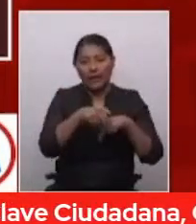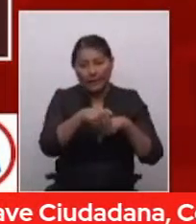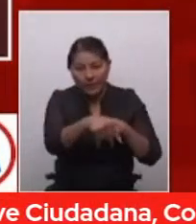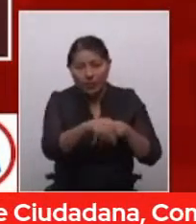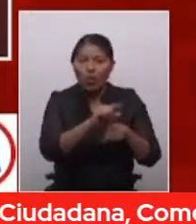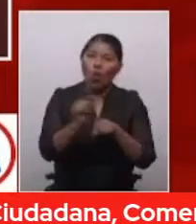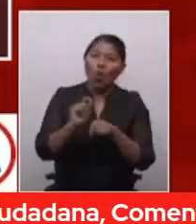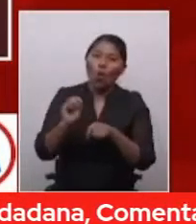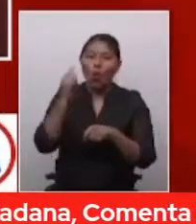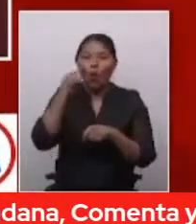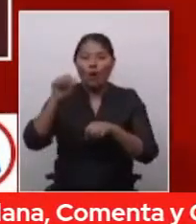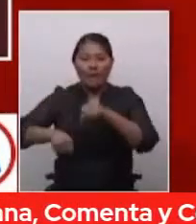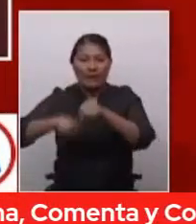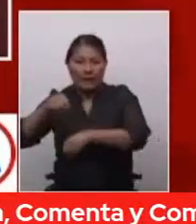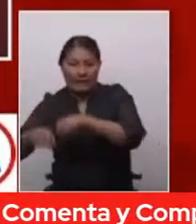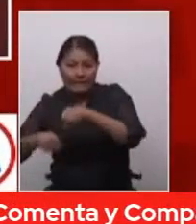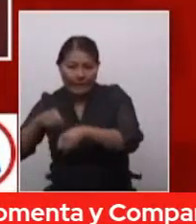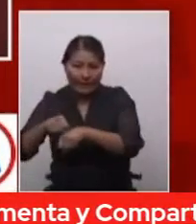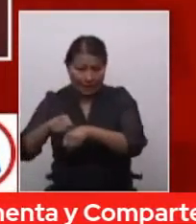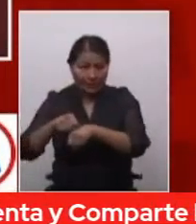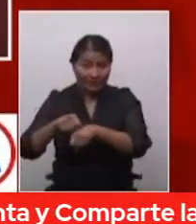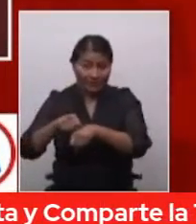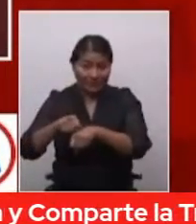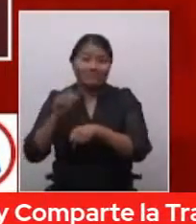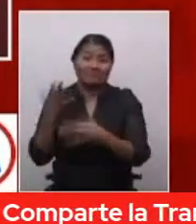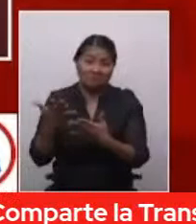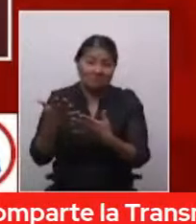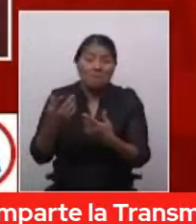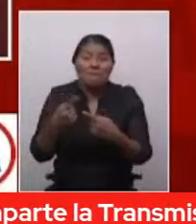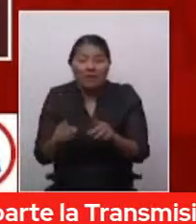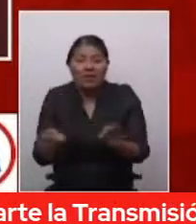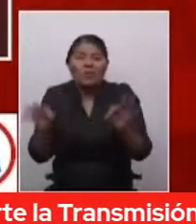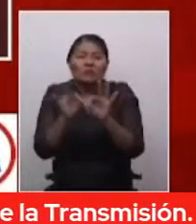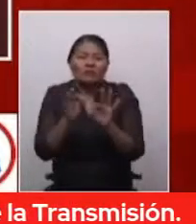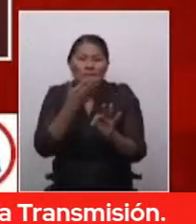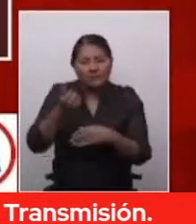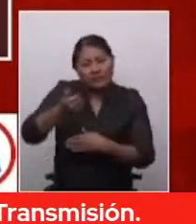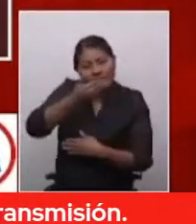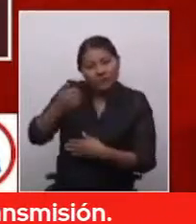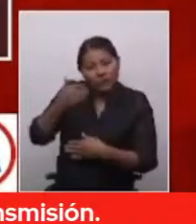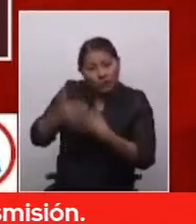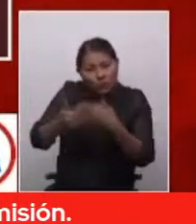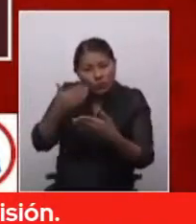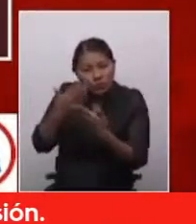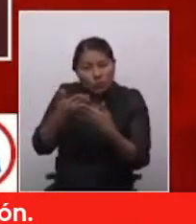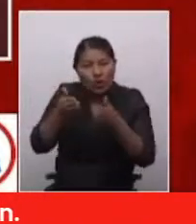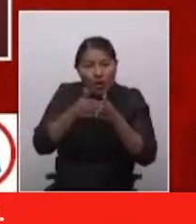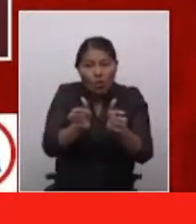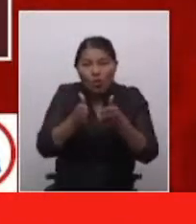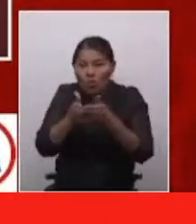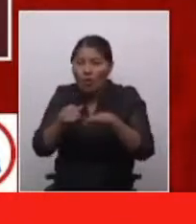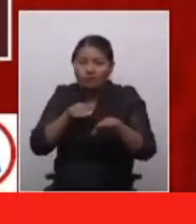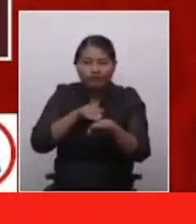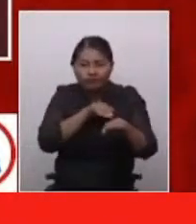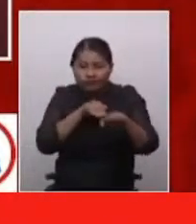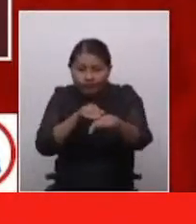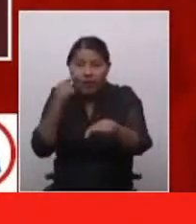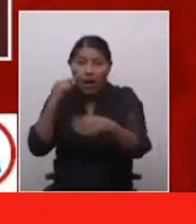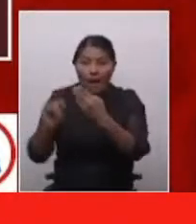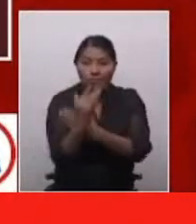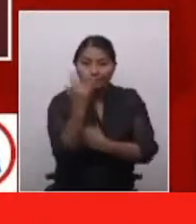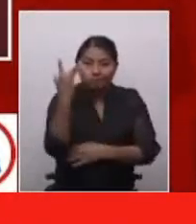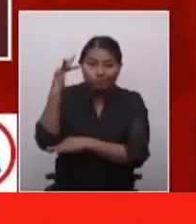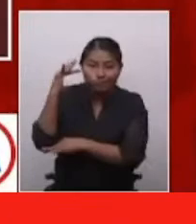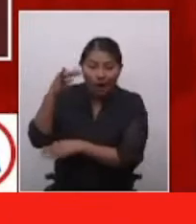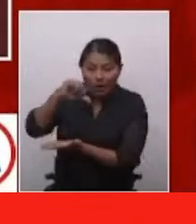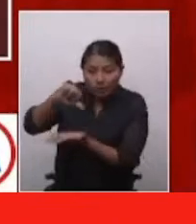o transporte en bicicleta, en ciclismo. Por ello que hay que mejorar los espacios públicos, hay que mejorar los parques, hay